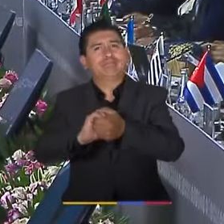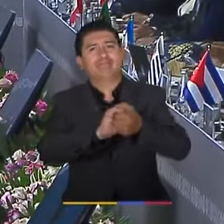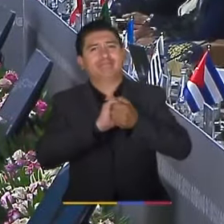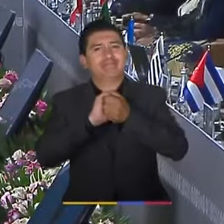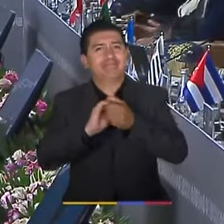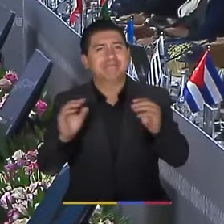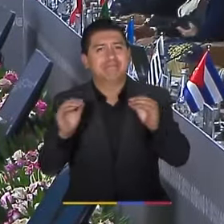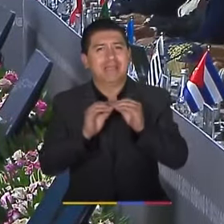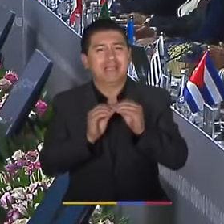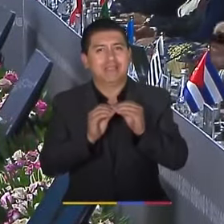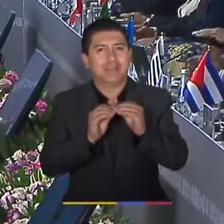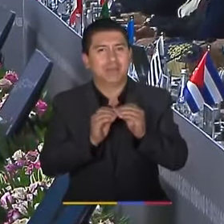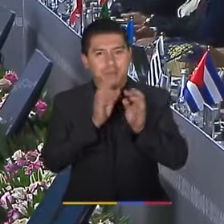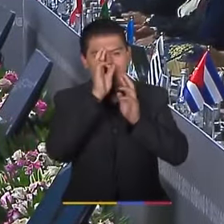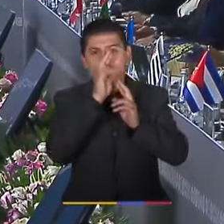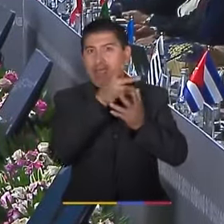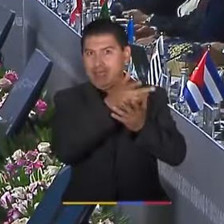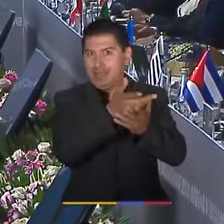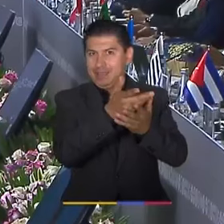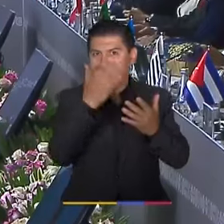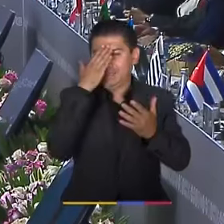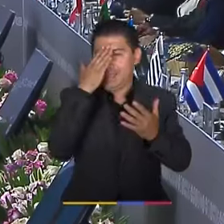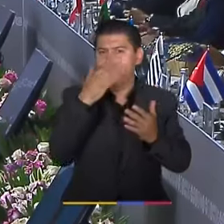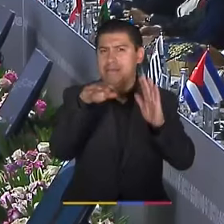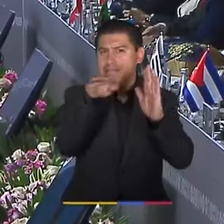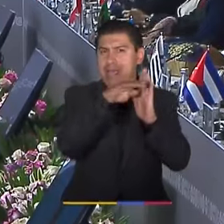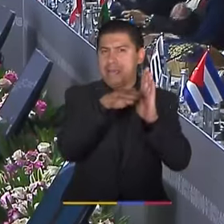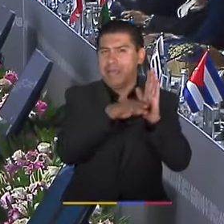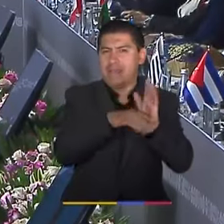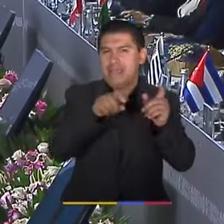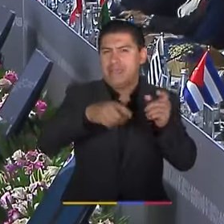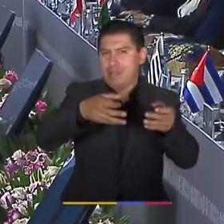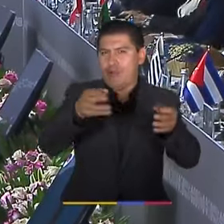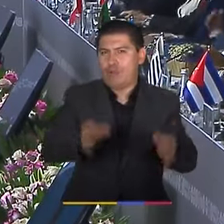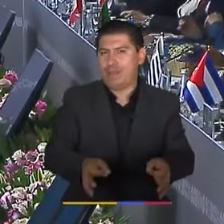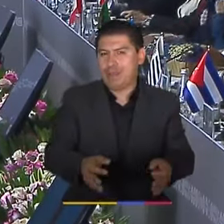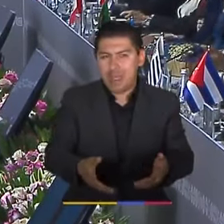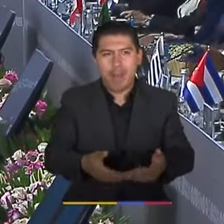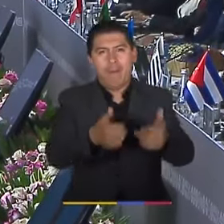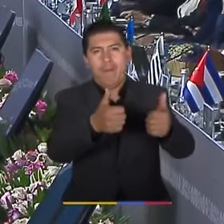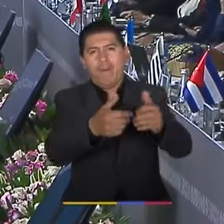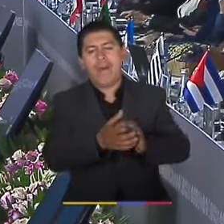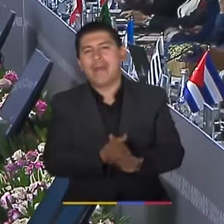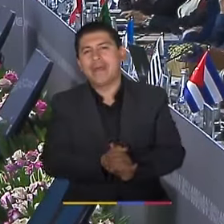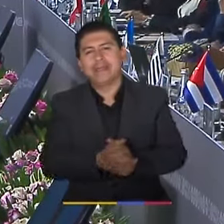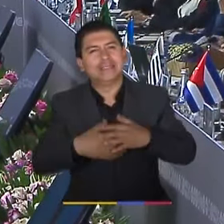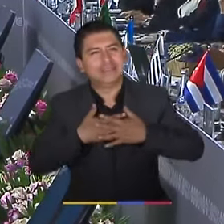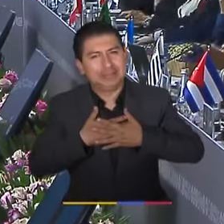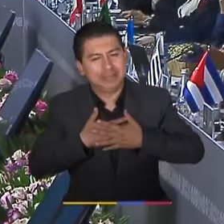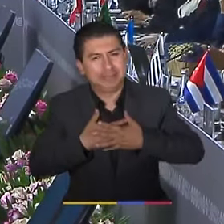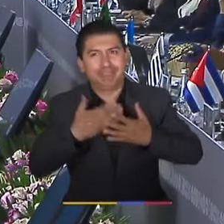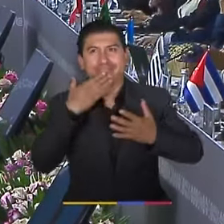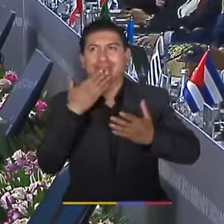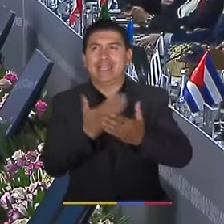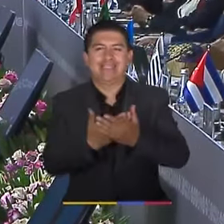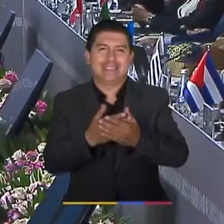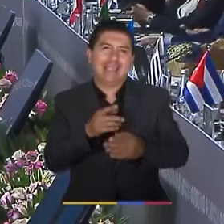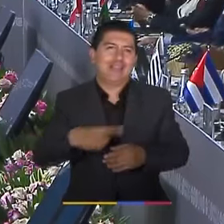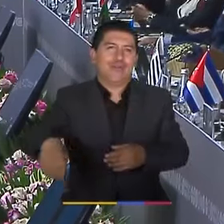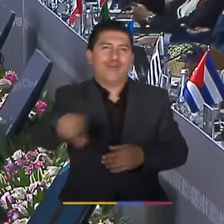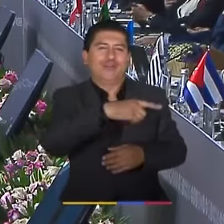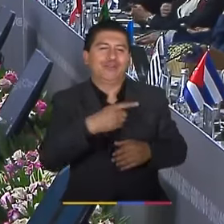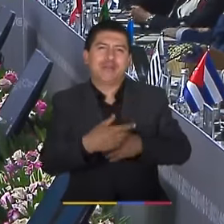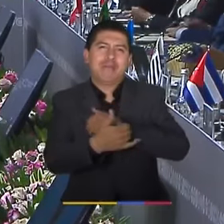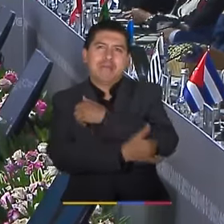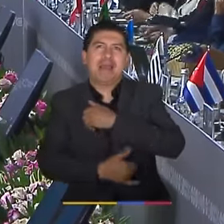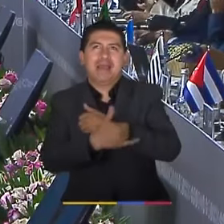imágenes. La responsabilidad que le caracteriza en el fortalecimiento del proceso de integración iberoamericano. Agradezco a cada uno de los países de Iberoamérica que